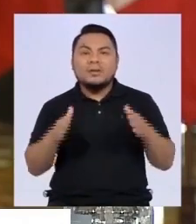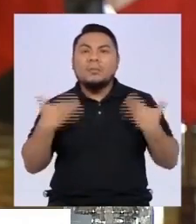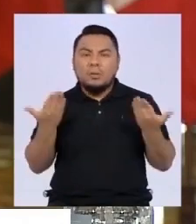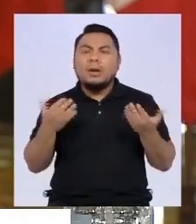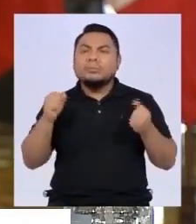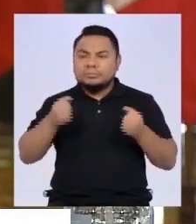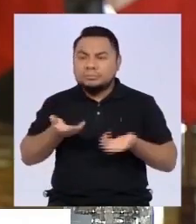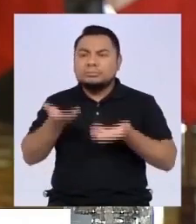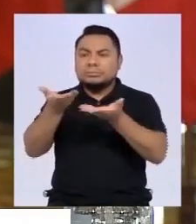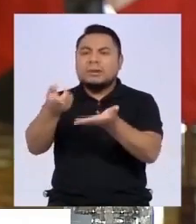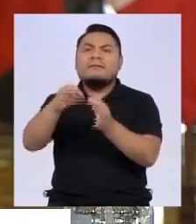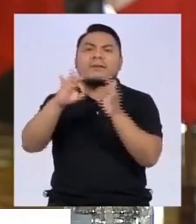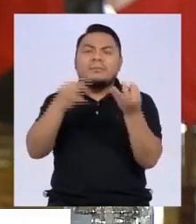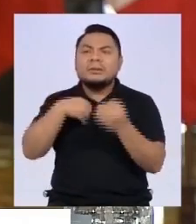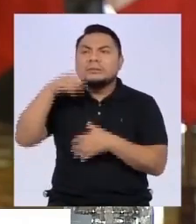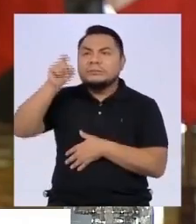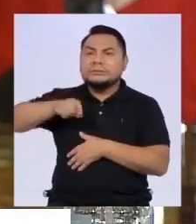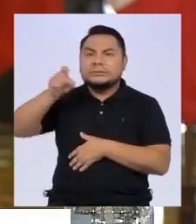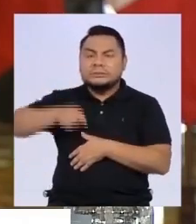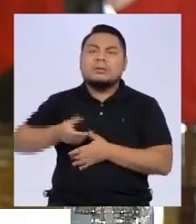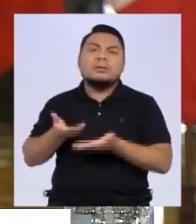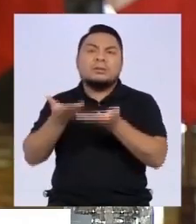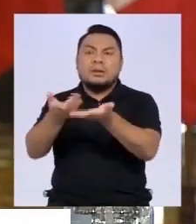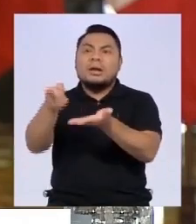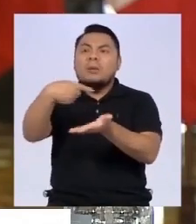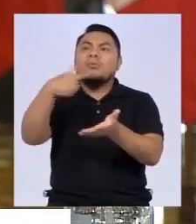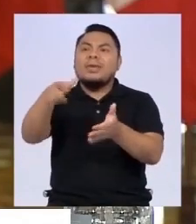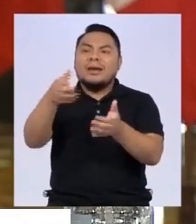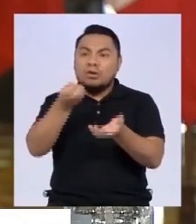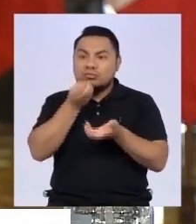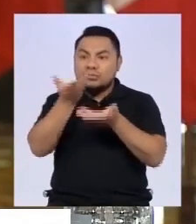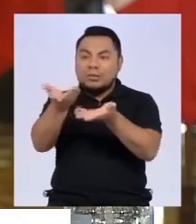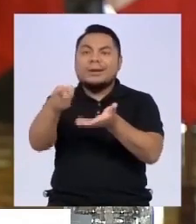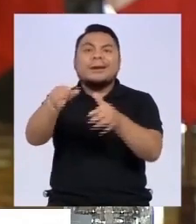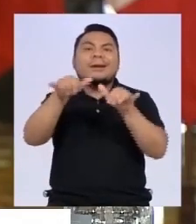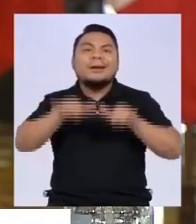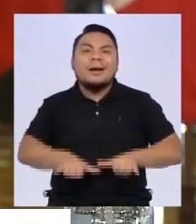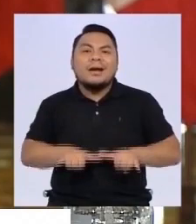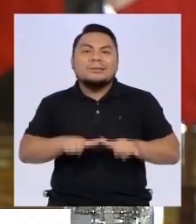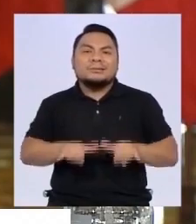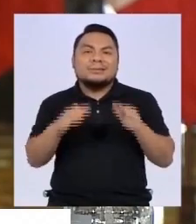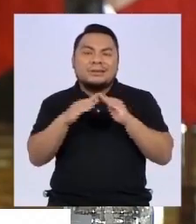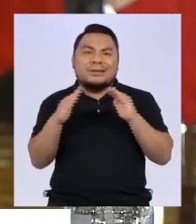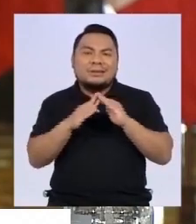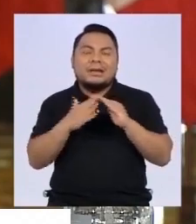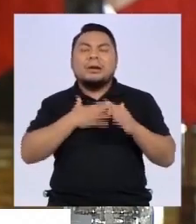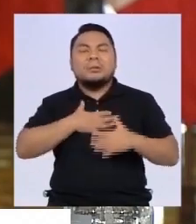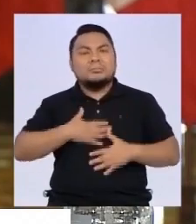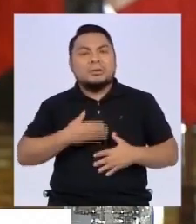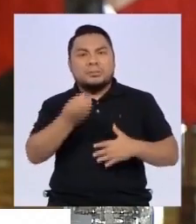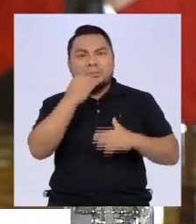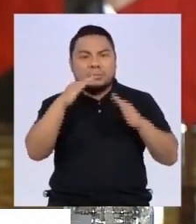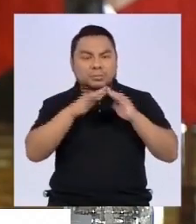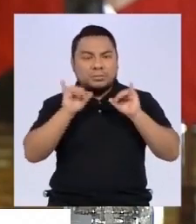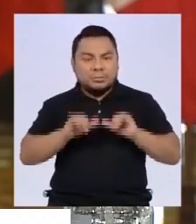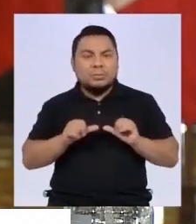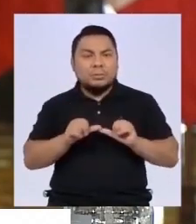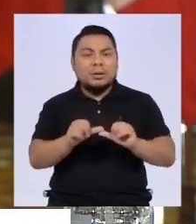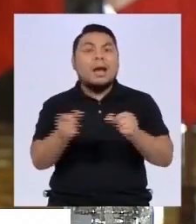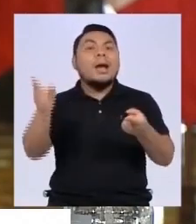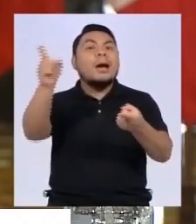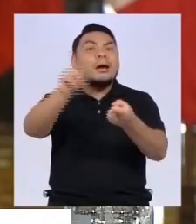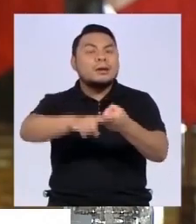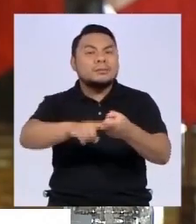cumplir estas familias el estado de emergencia que ahora, como ya todos sabemos, se cumple hasta el día